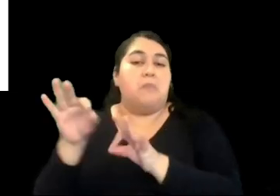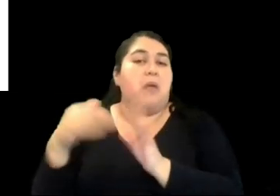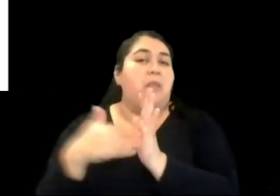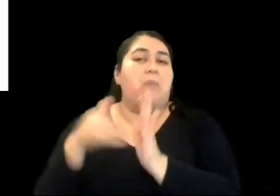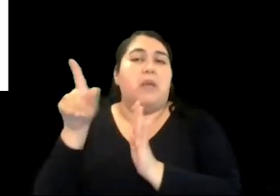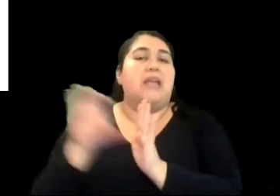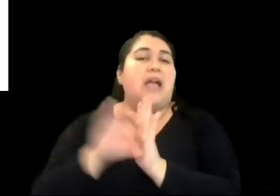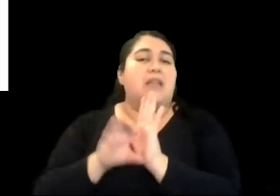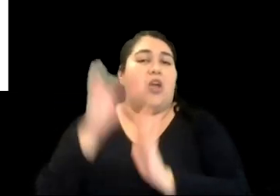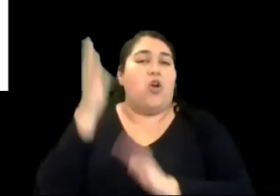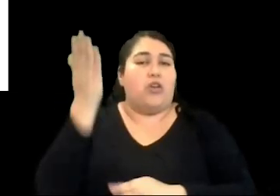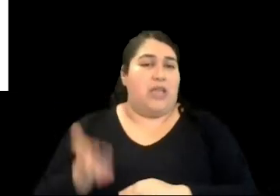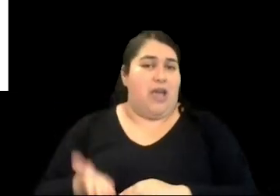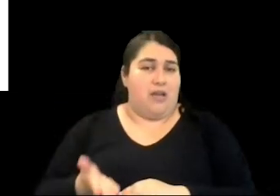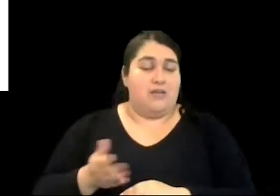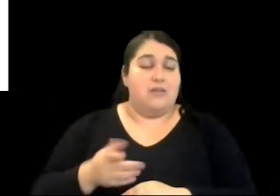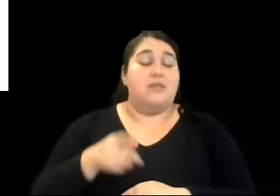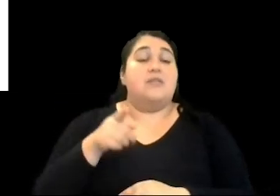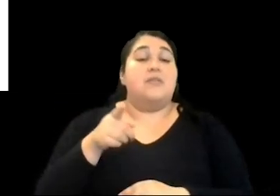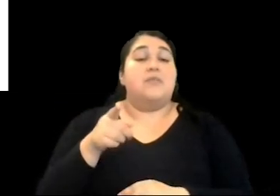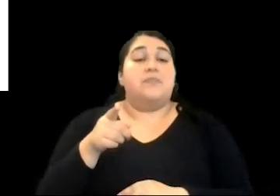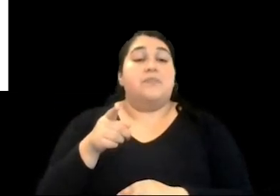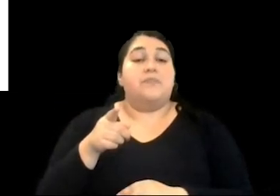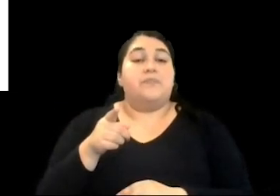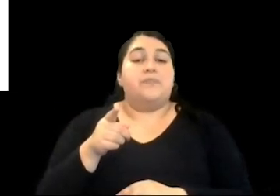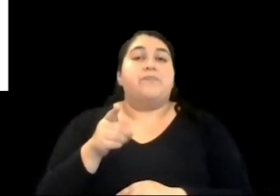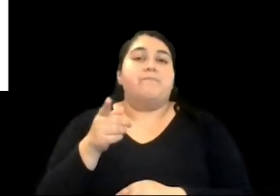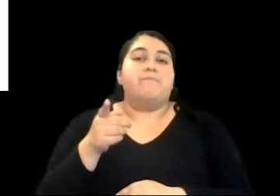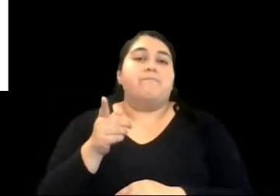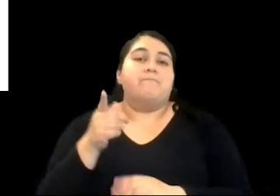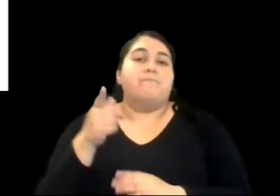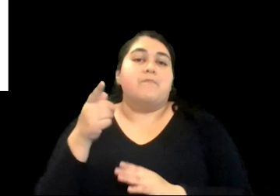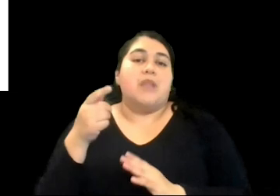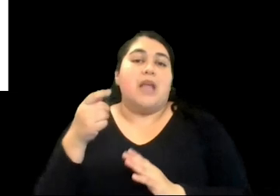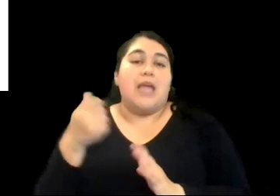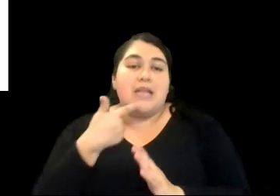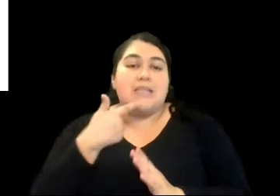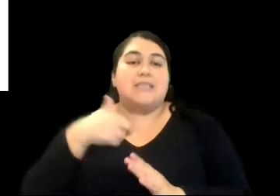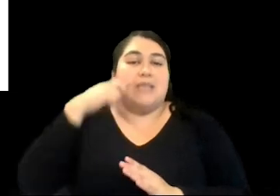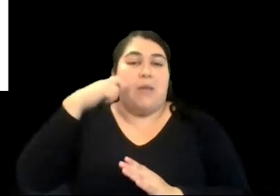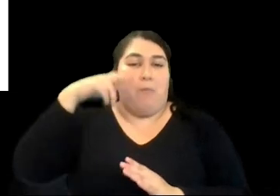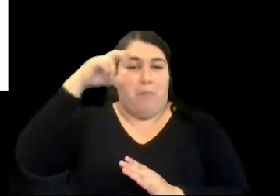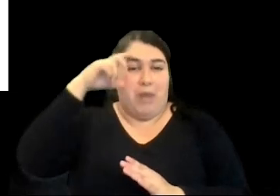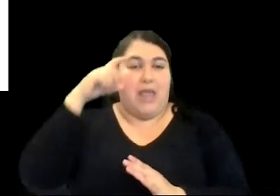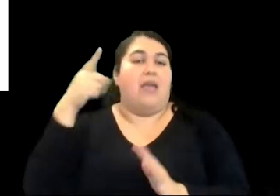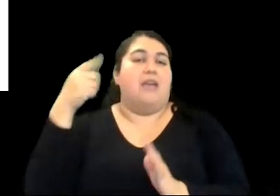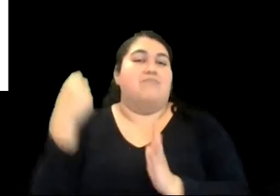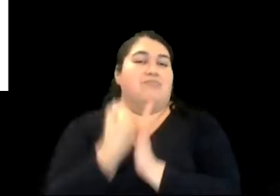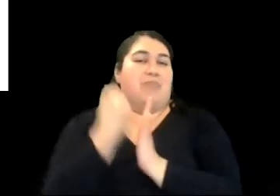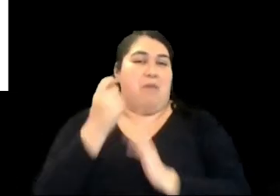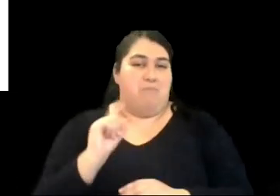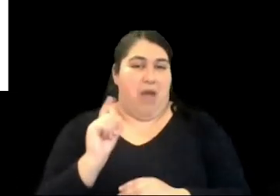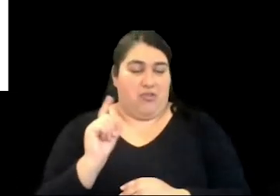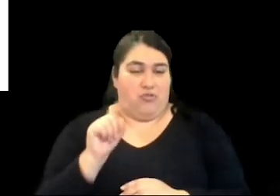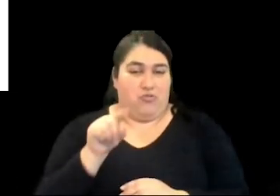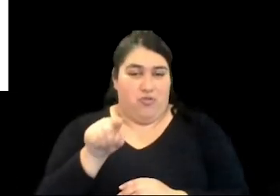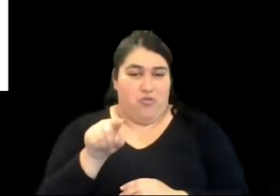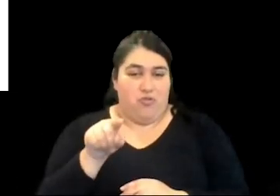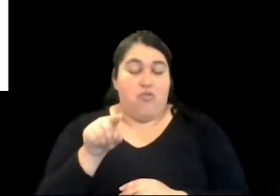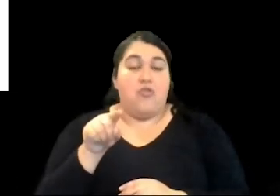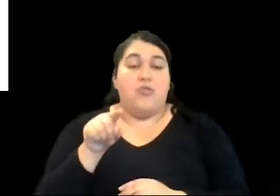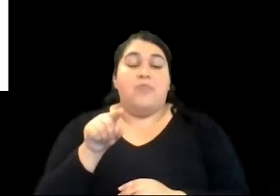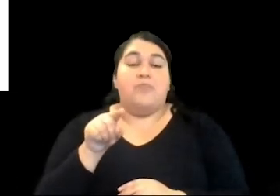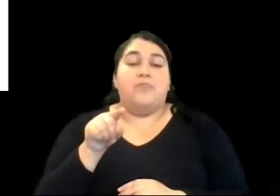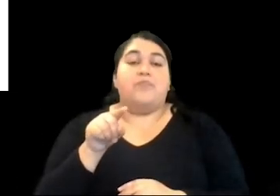caracterización, no impacta el CIPER, como en el plan permanente, que nosotros tenemos un CIPER de